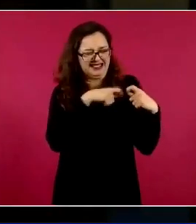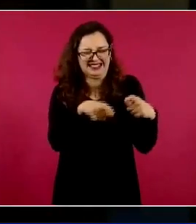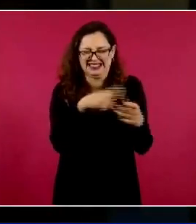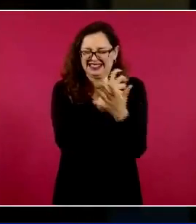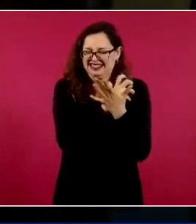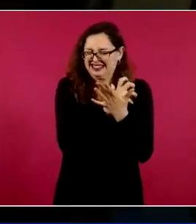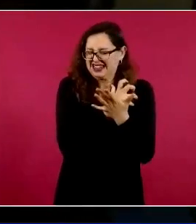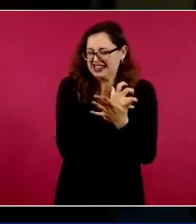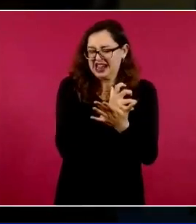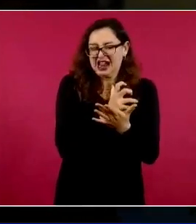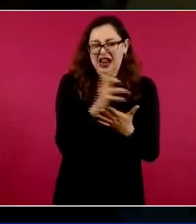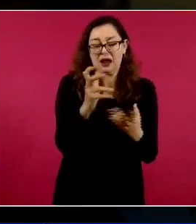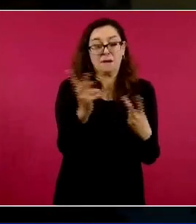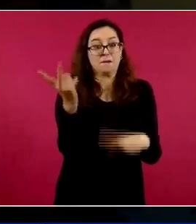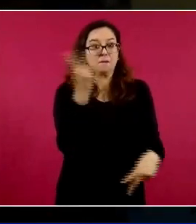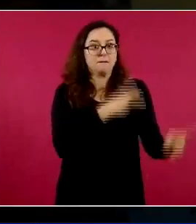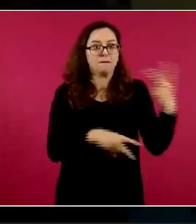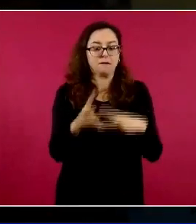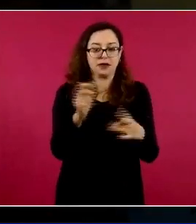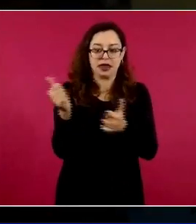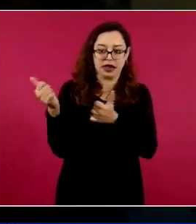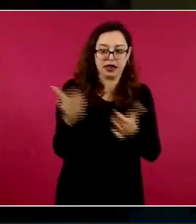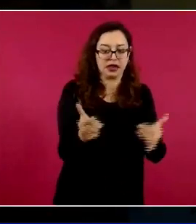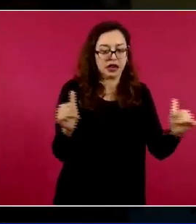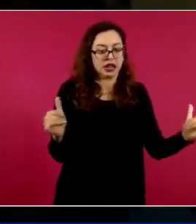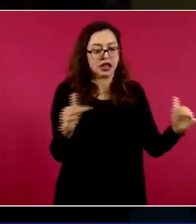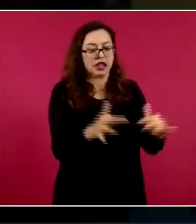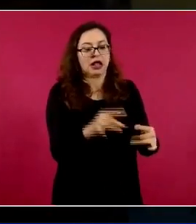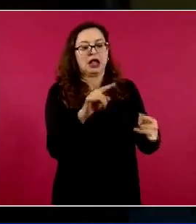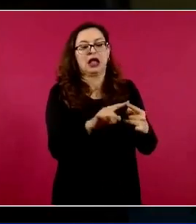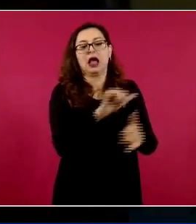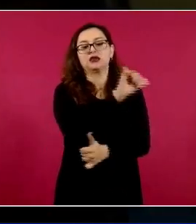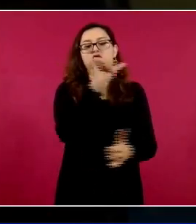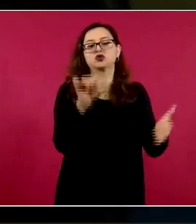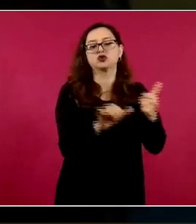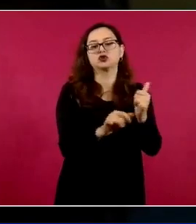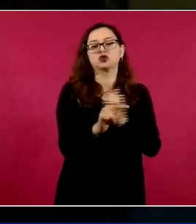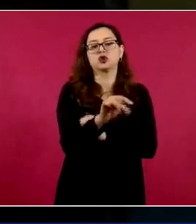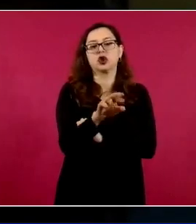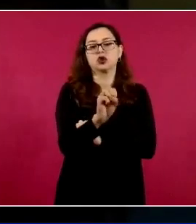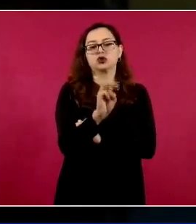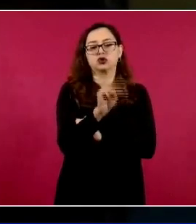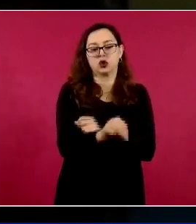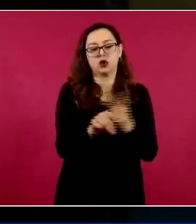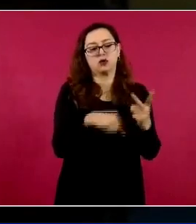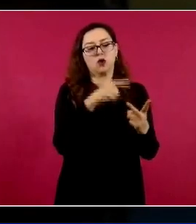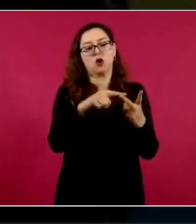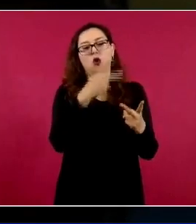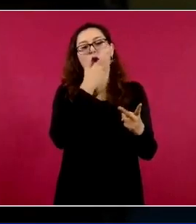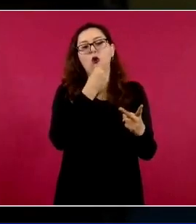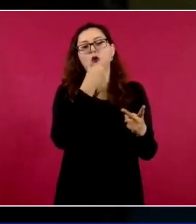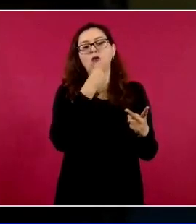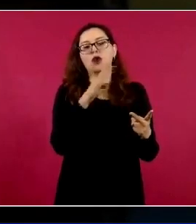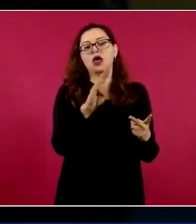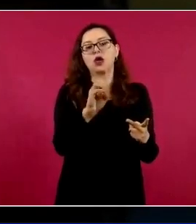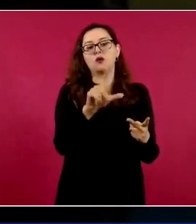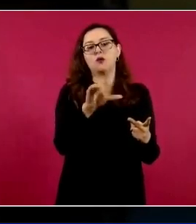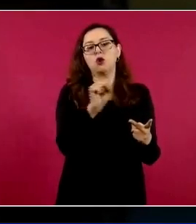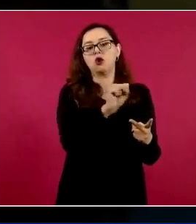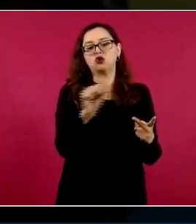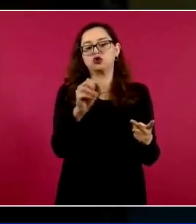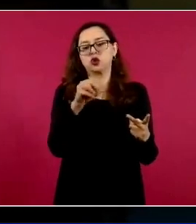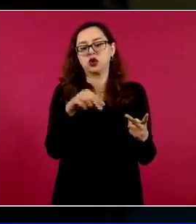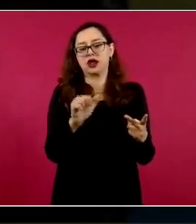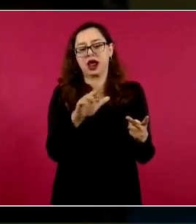desde la semana pasada el exasesor de Trump, Steve Bannon, también Eduardo Bolsonaro, hijo del expresidente, bueno, el presidente de